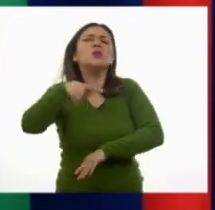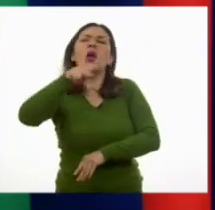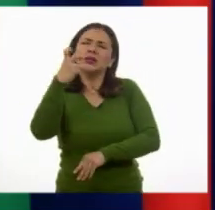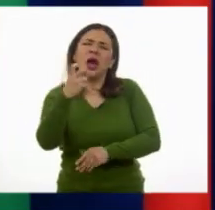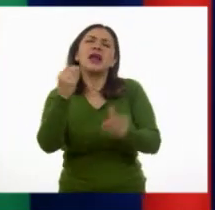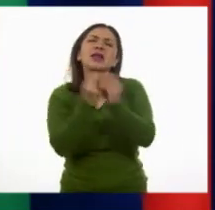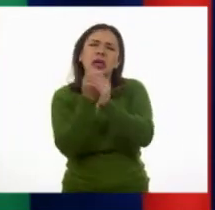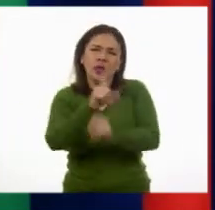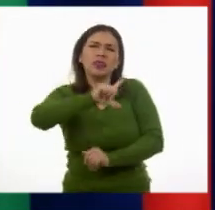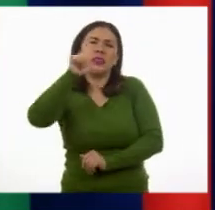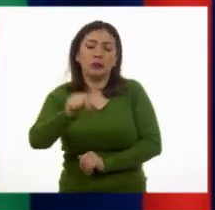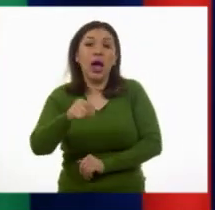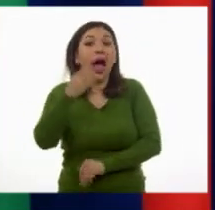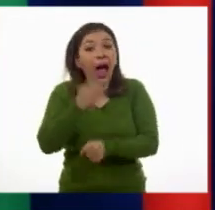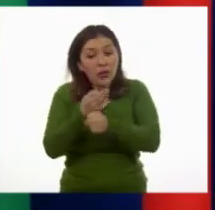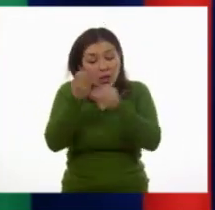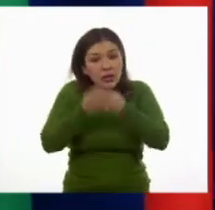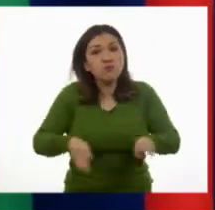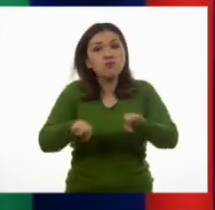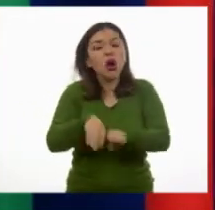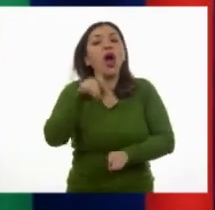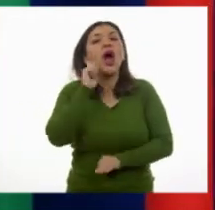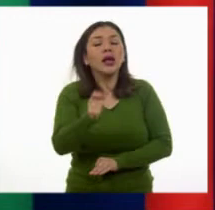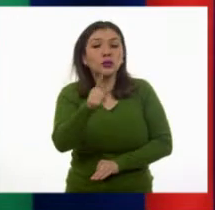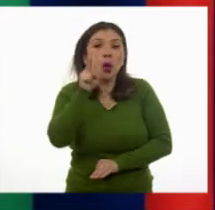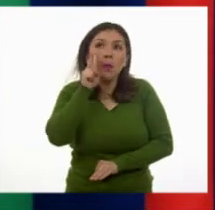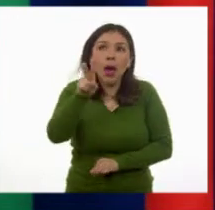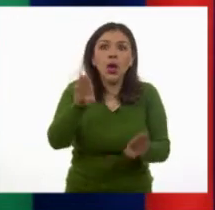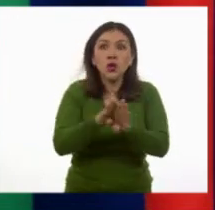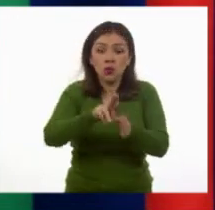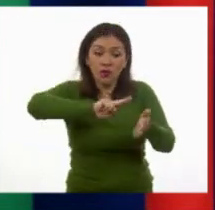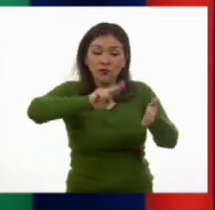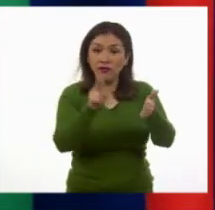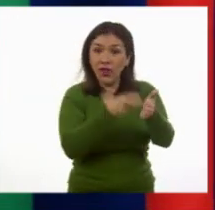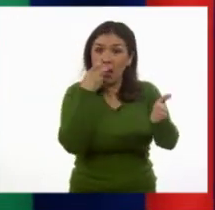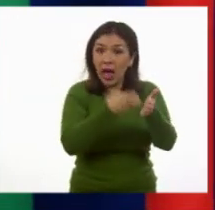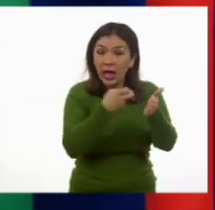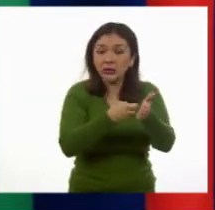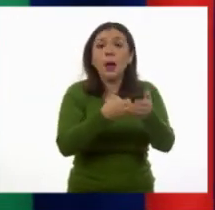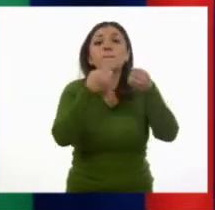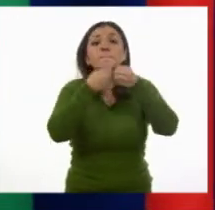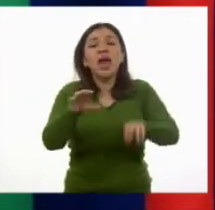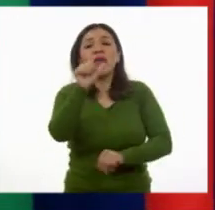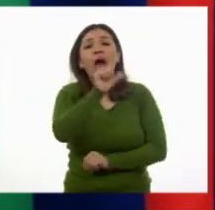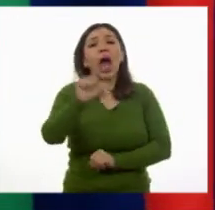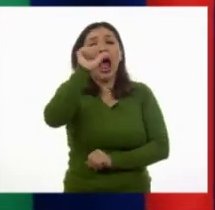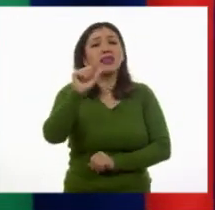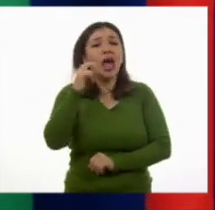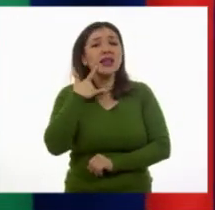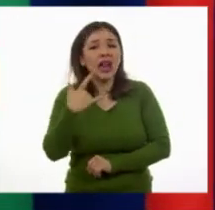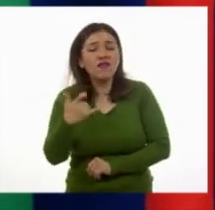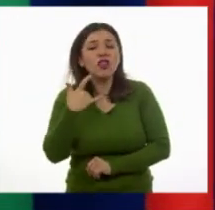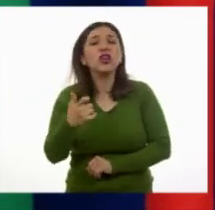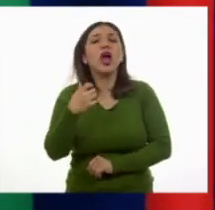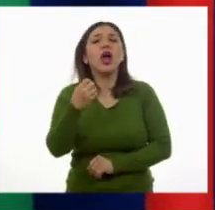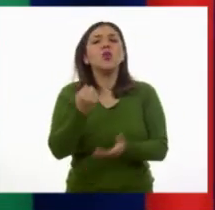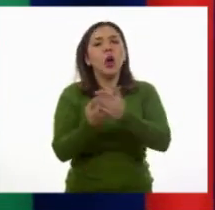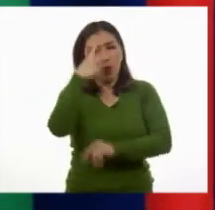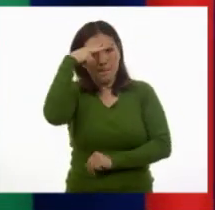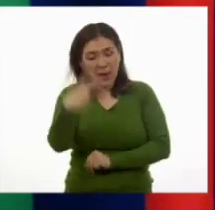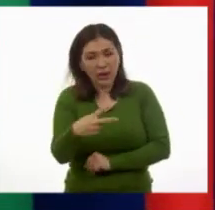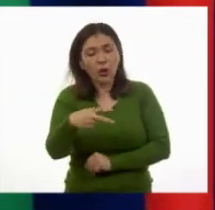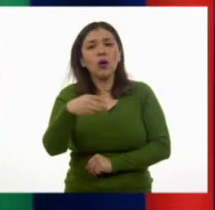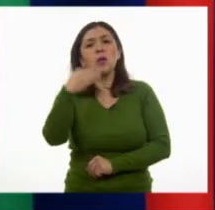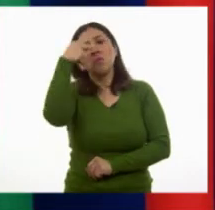veremos después. Lo importante aquí es que con ese tratado se perdieron la Alta California, Nuevo México y